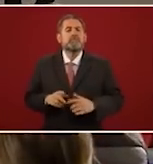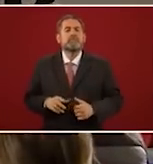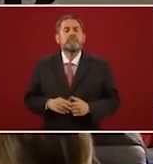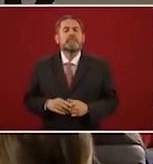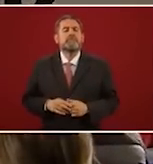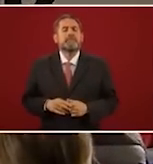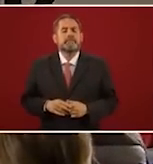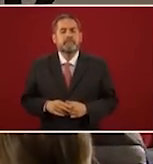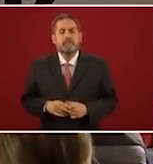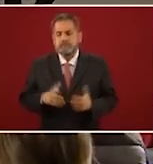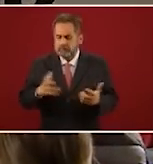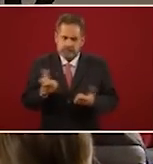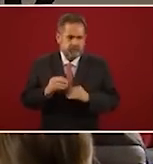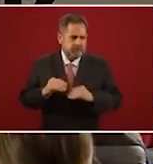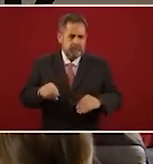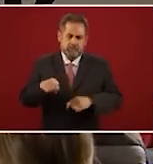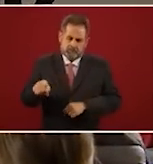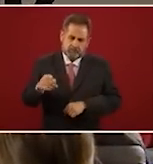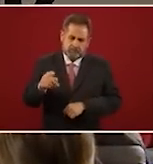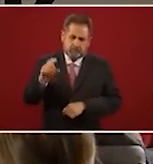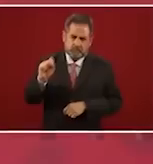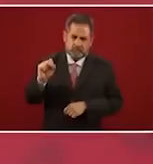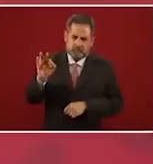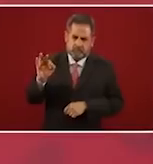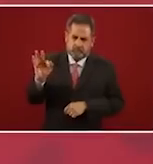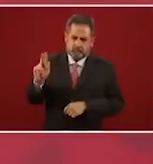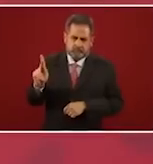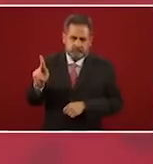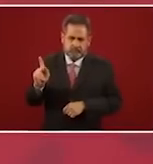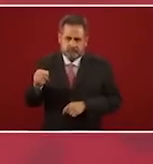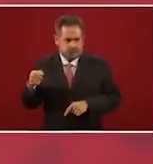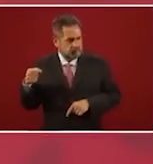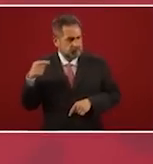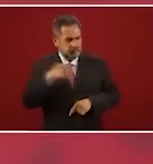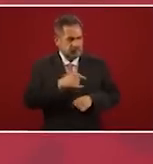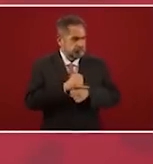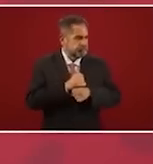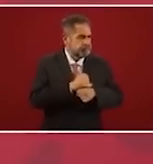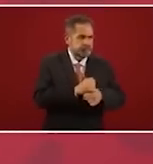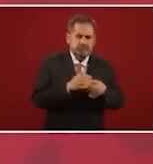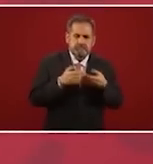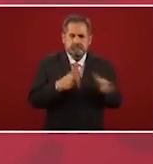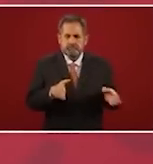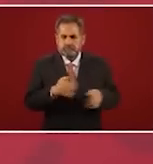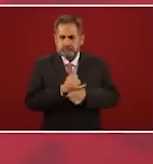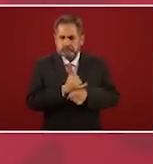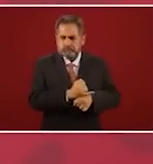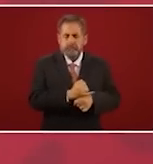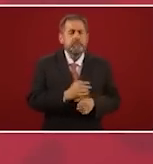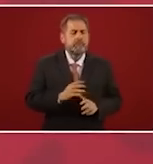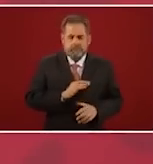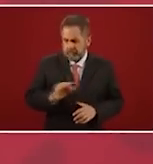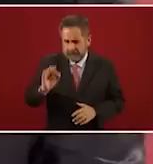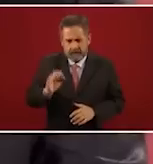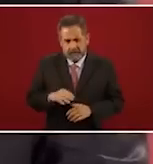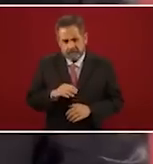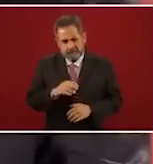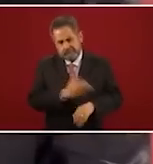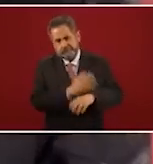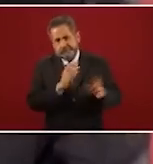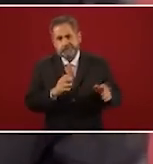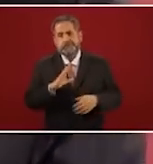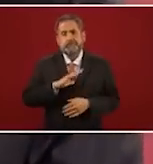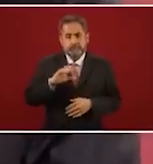que actúe la Secretaría de la Función Pública, que se abra la investigación. Ya hay